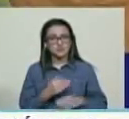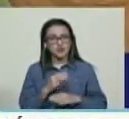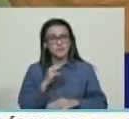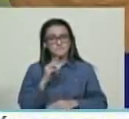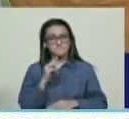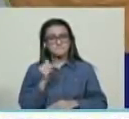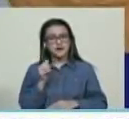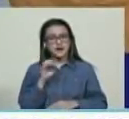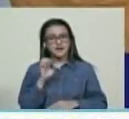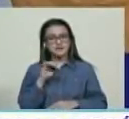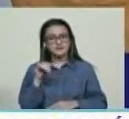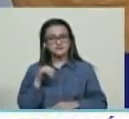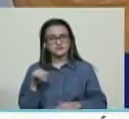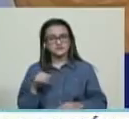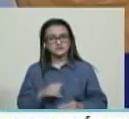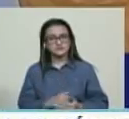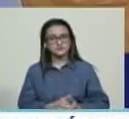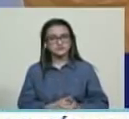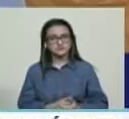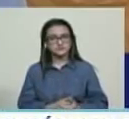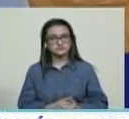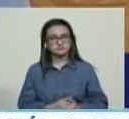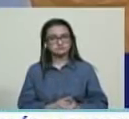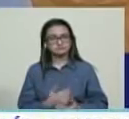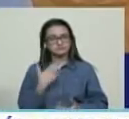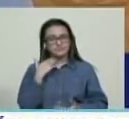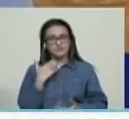toda su vida por su valentía, al final falló.